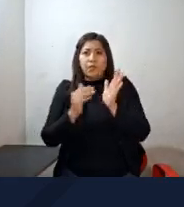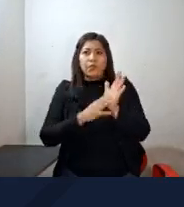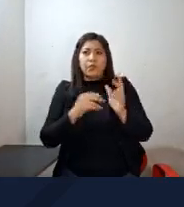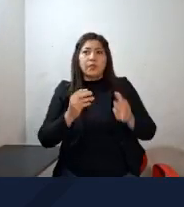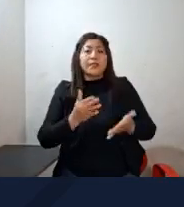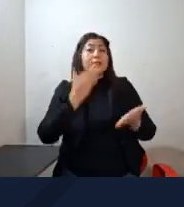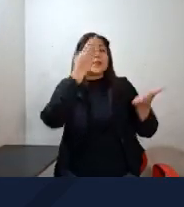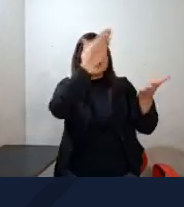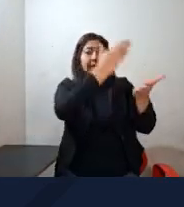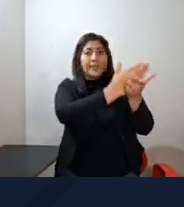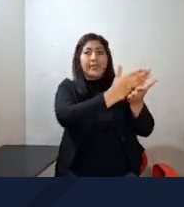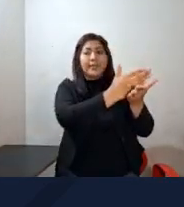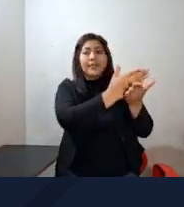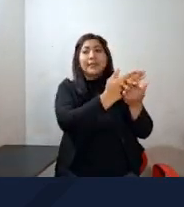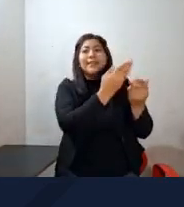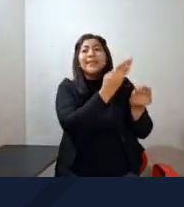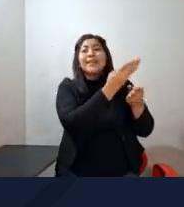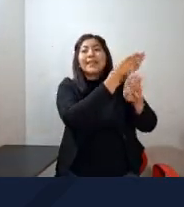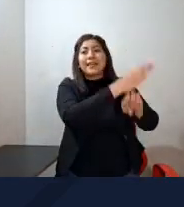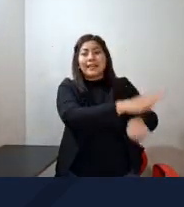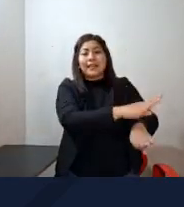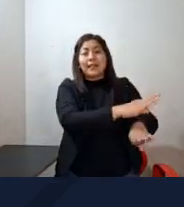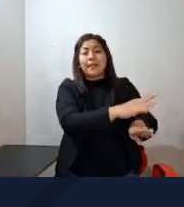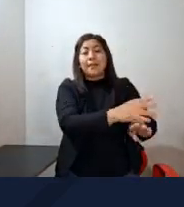Una vez de que ya se refleje el pago,